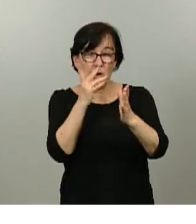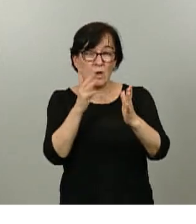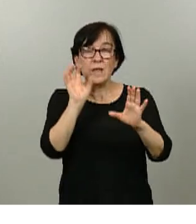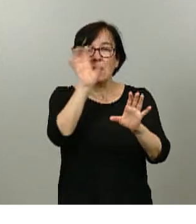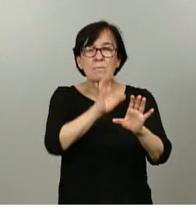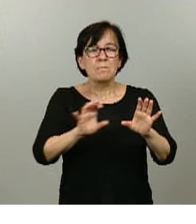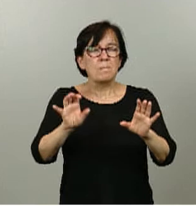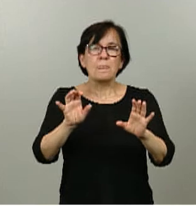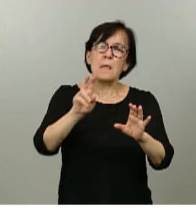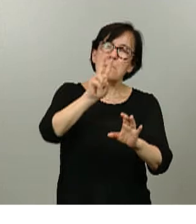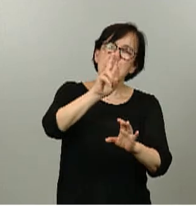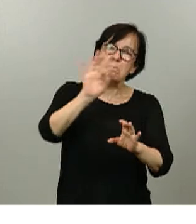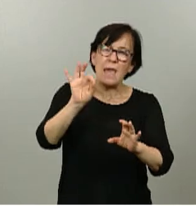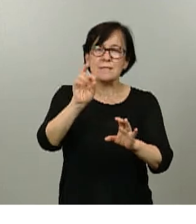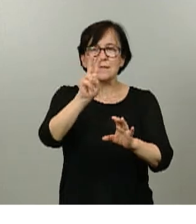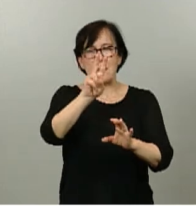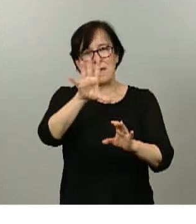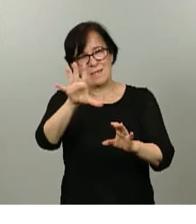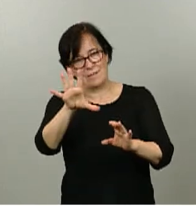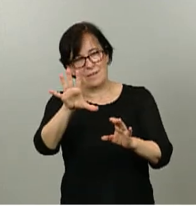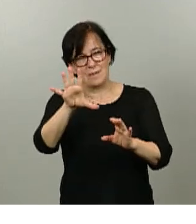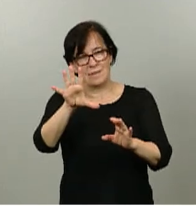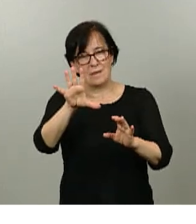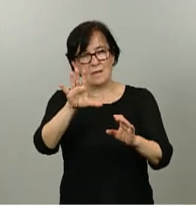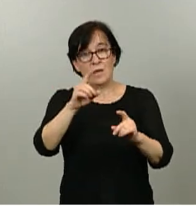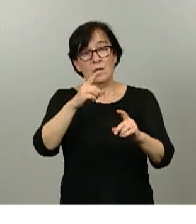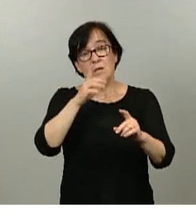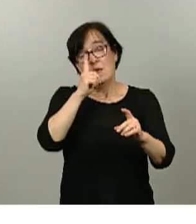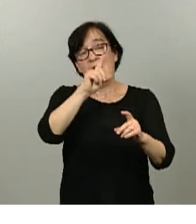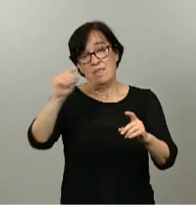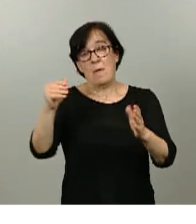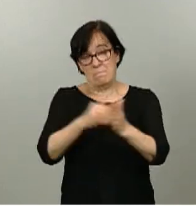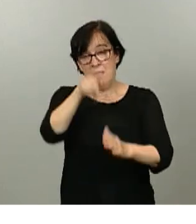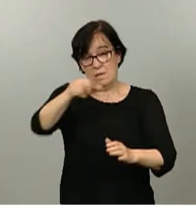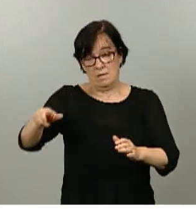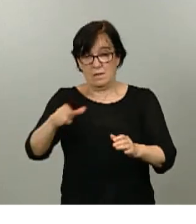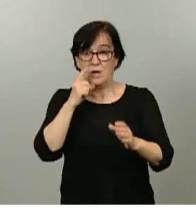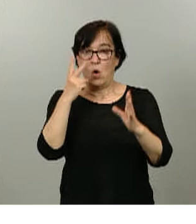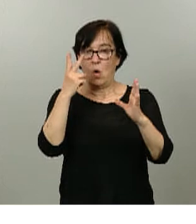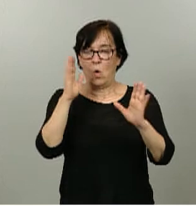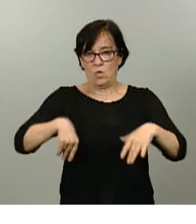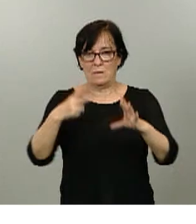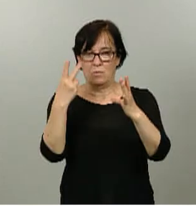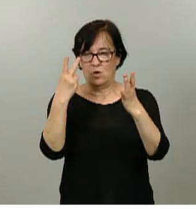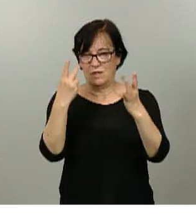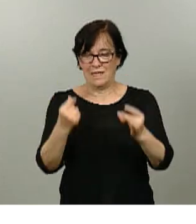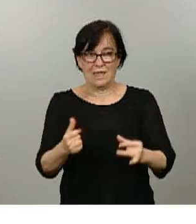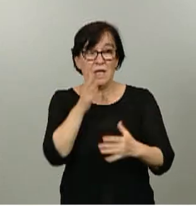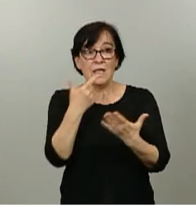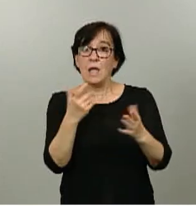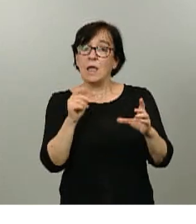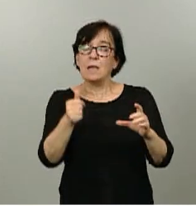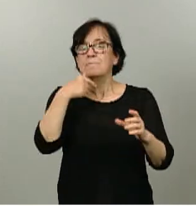entre 20 y 25 por 100.000 en los últimos 7 días. Es decir, la provincia que ha tenido